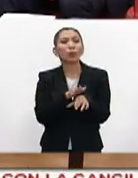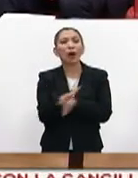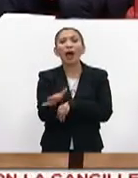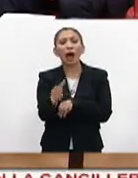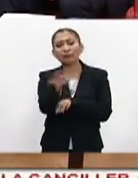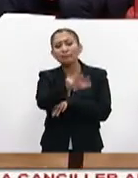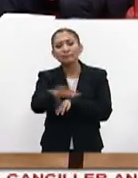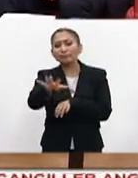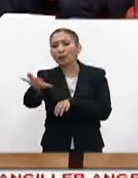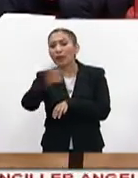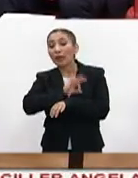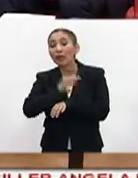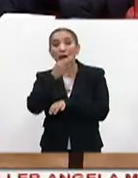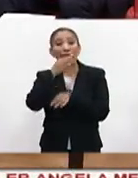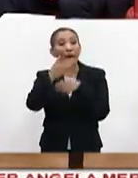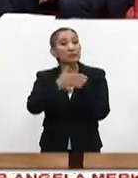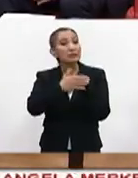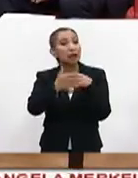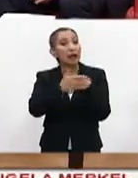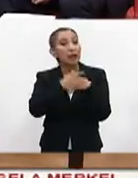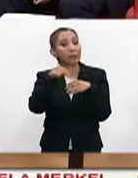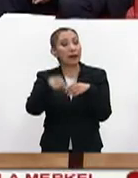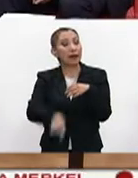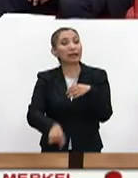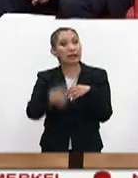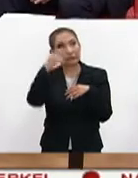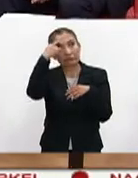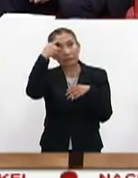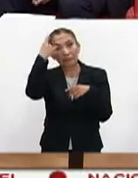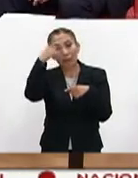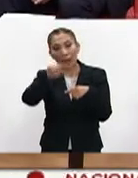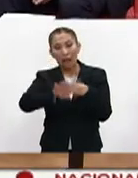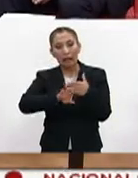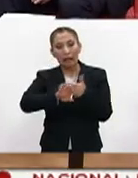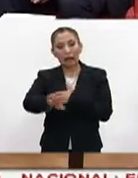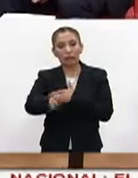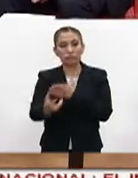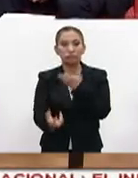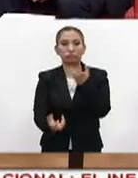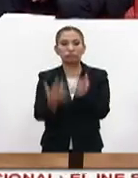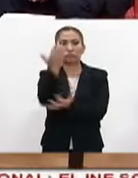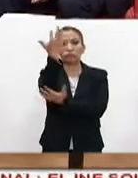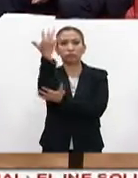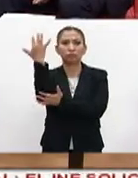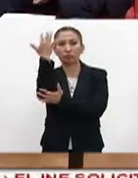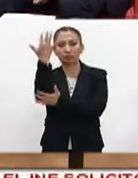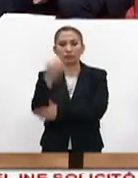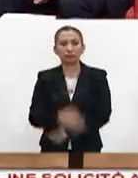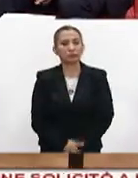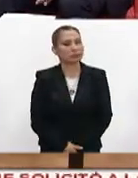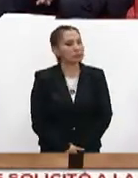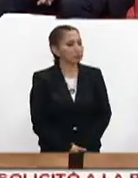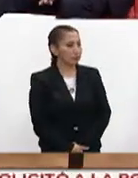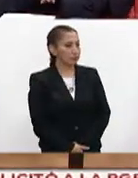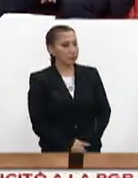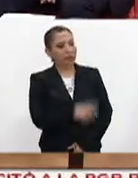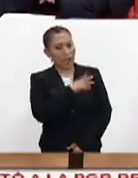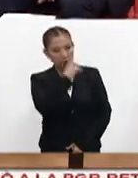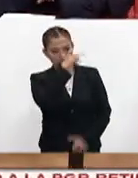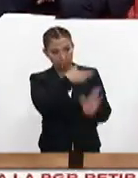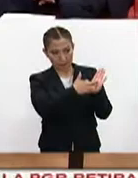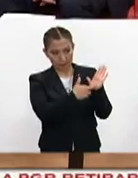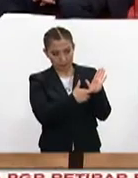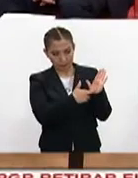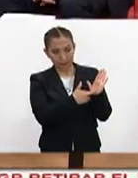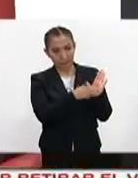estos factores que debemos tener aquí en la mente para evitar que se registren incendios forestales? Hay una